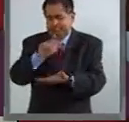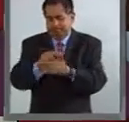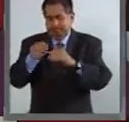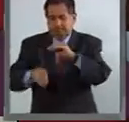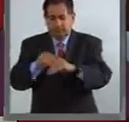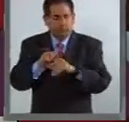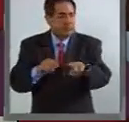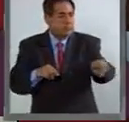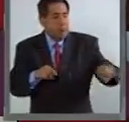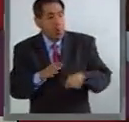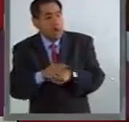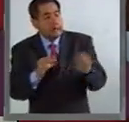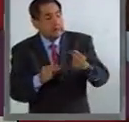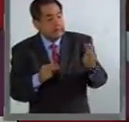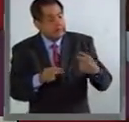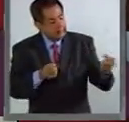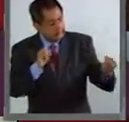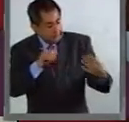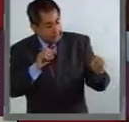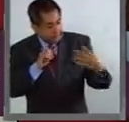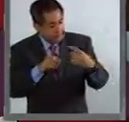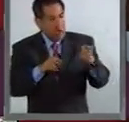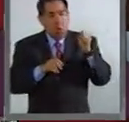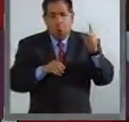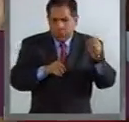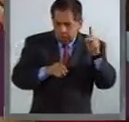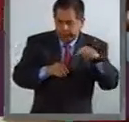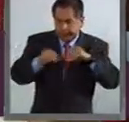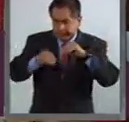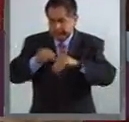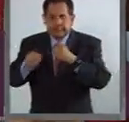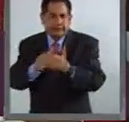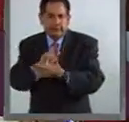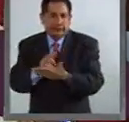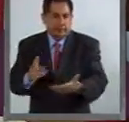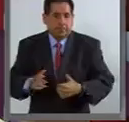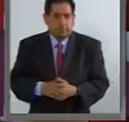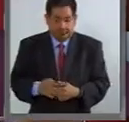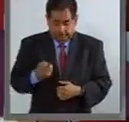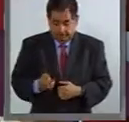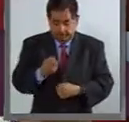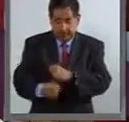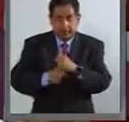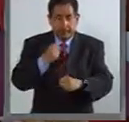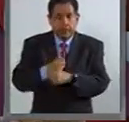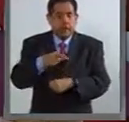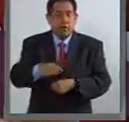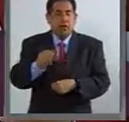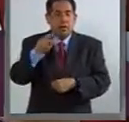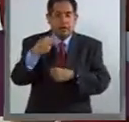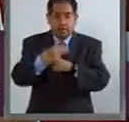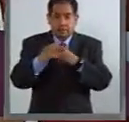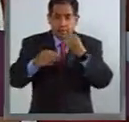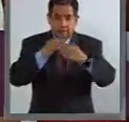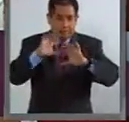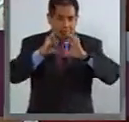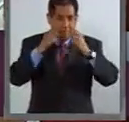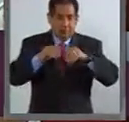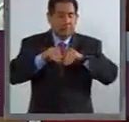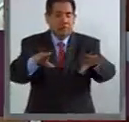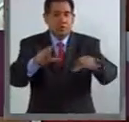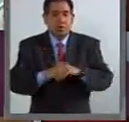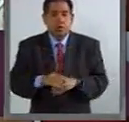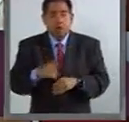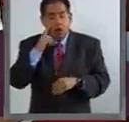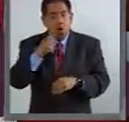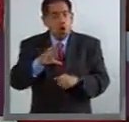necesidades sociales y de poder interactuar con la sociedad. Este año en el canal del Congreso tuvimos oportunidad de transmitir